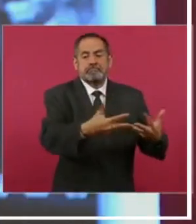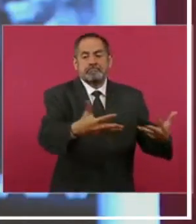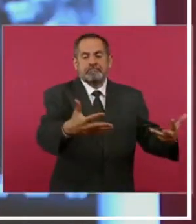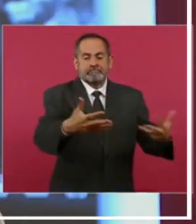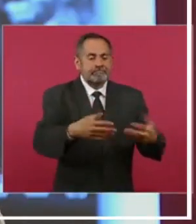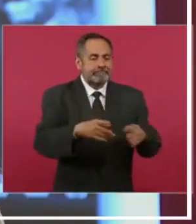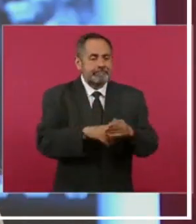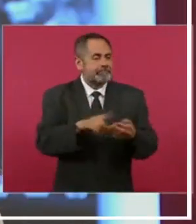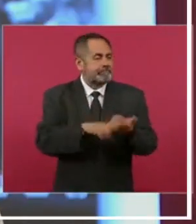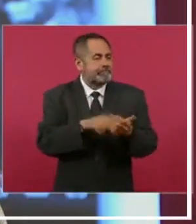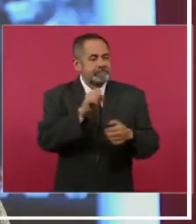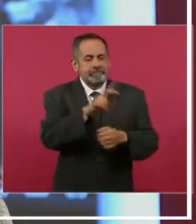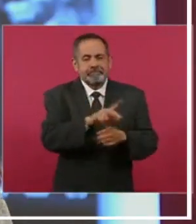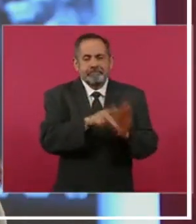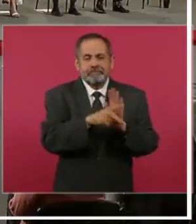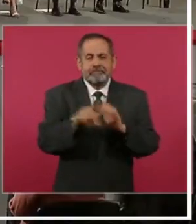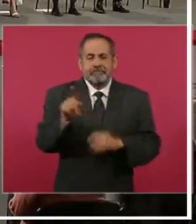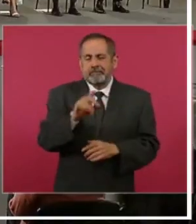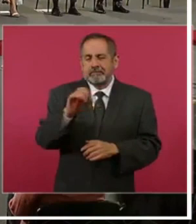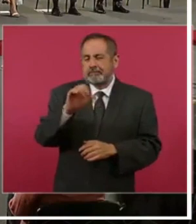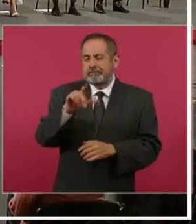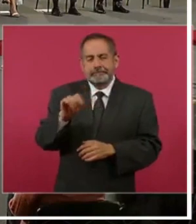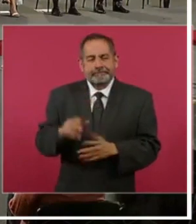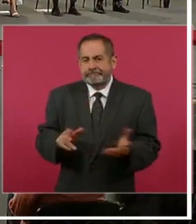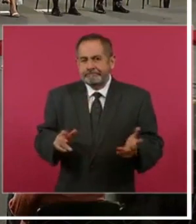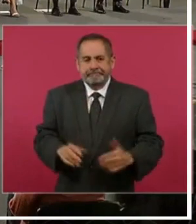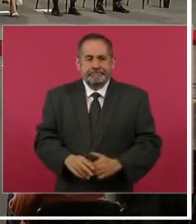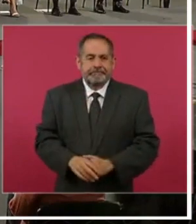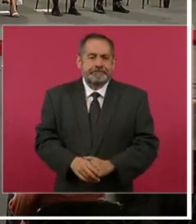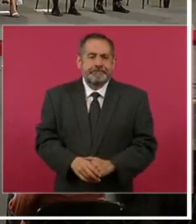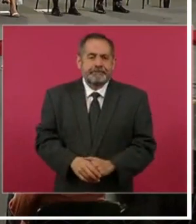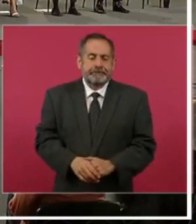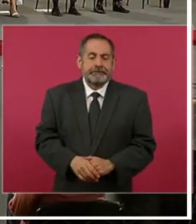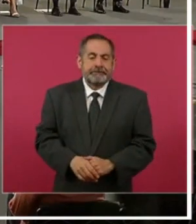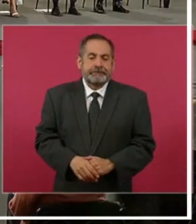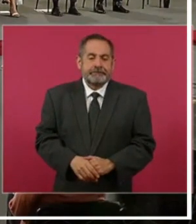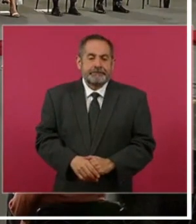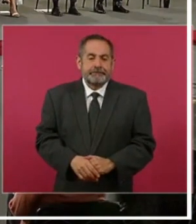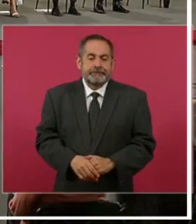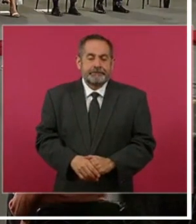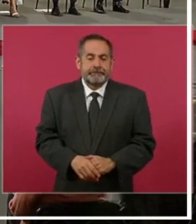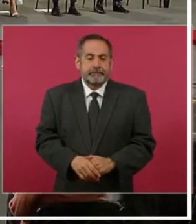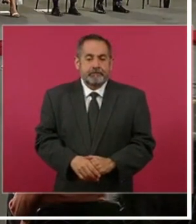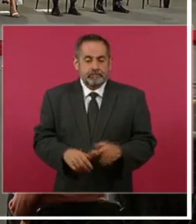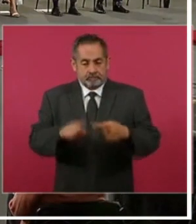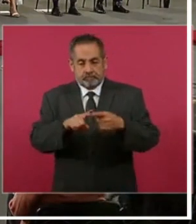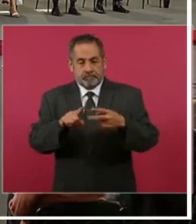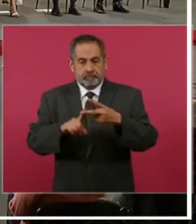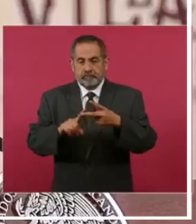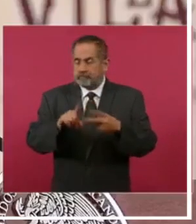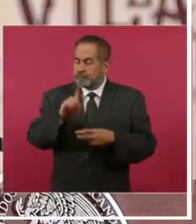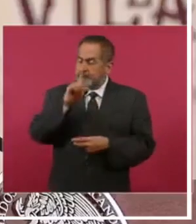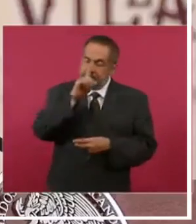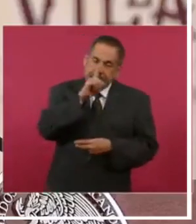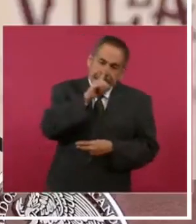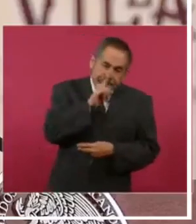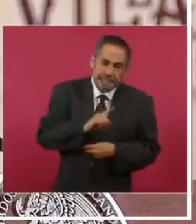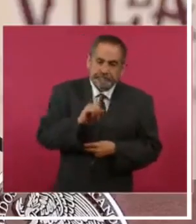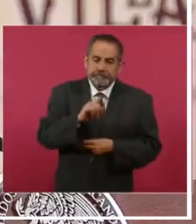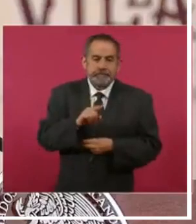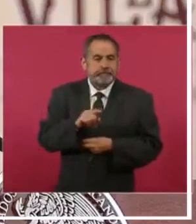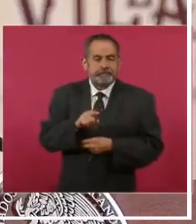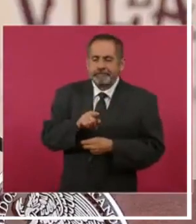Zócalo. Vamos con la siguiente, por favor. Dos mentiras sobre el Centro Nacional de